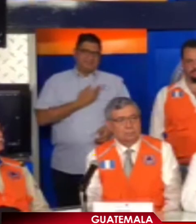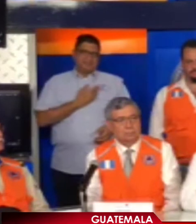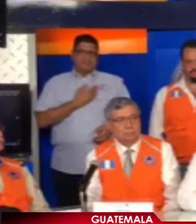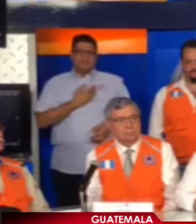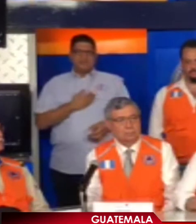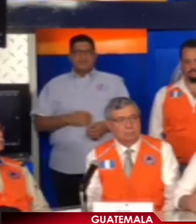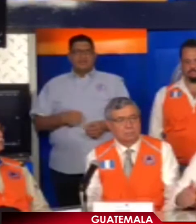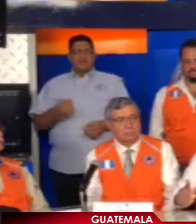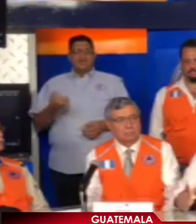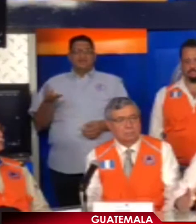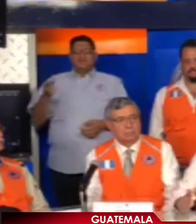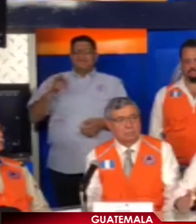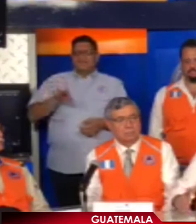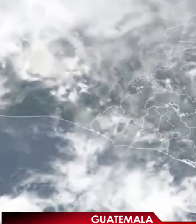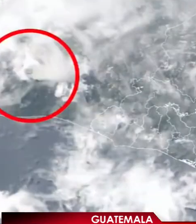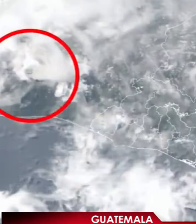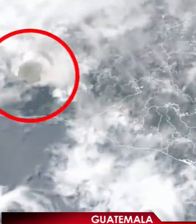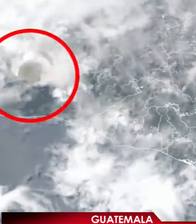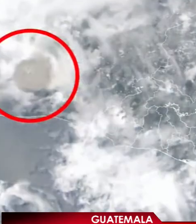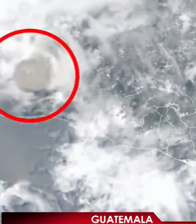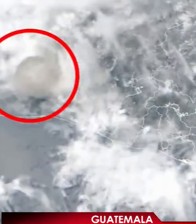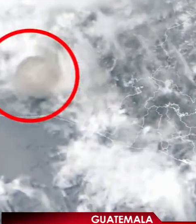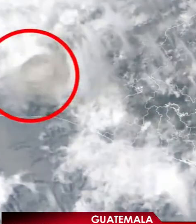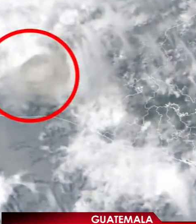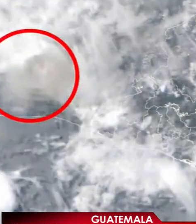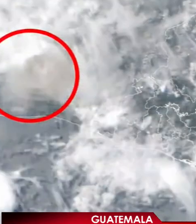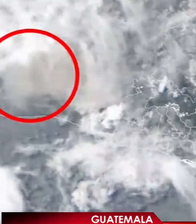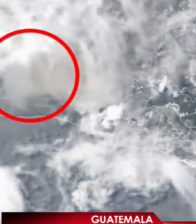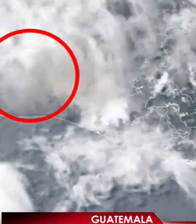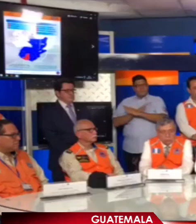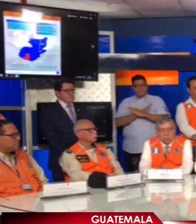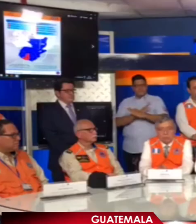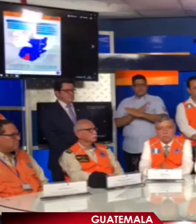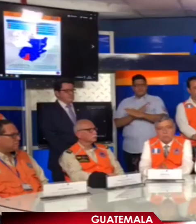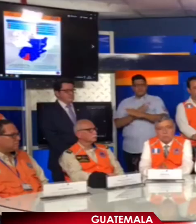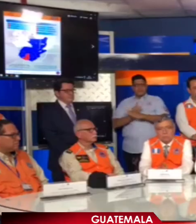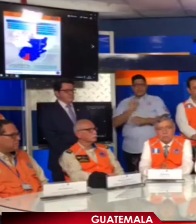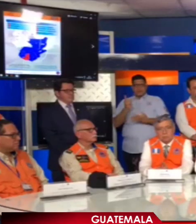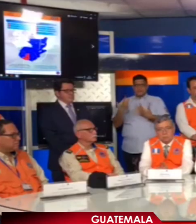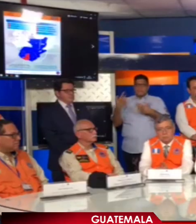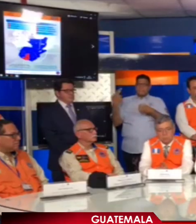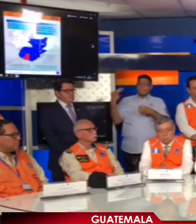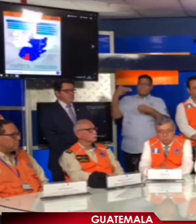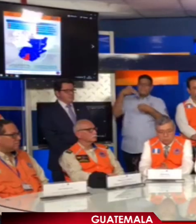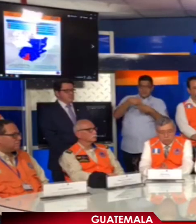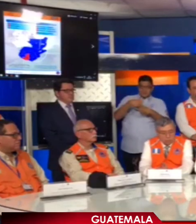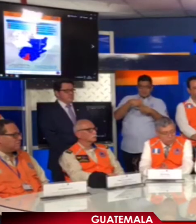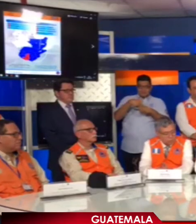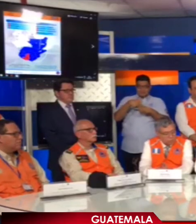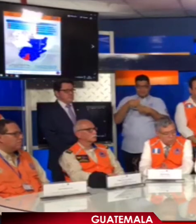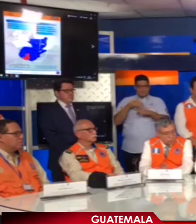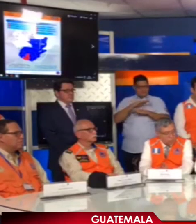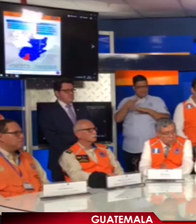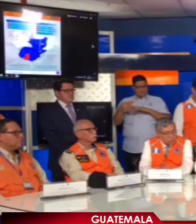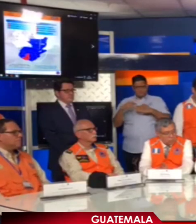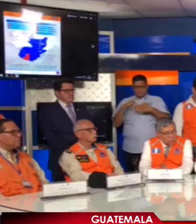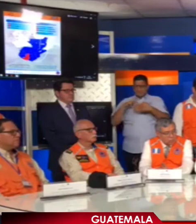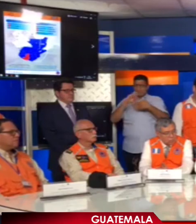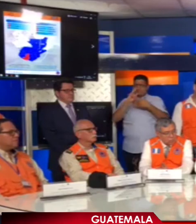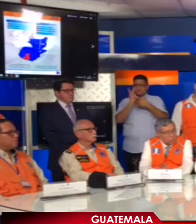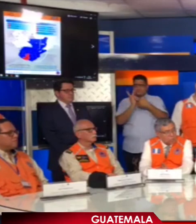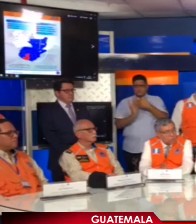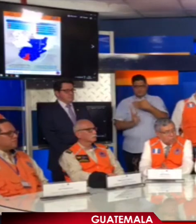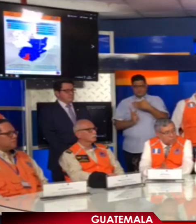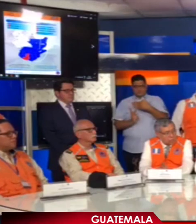que nadie puede predecir. Con relación al estado de calamidad, le puedo decir que en temas de reconstrucción, comunicaciones, defensa,